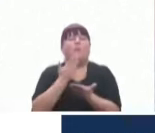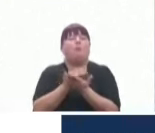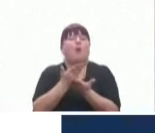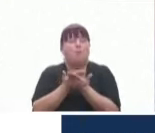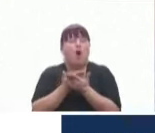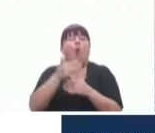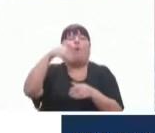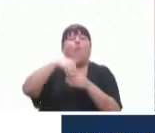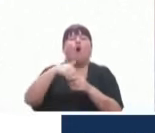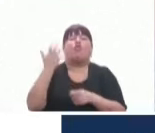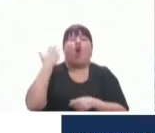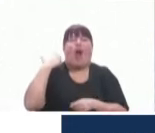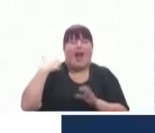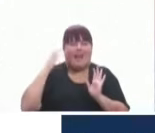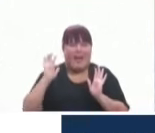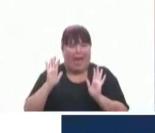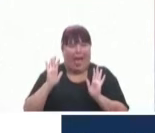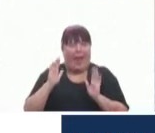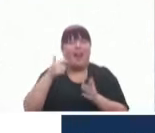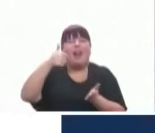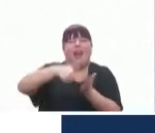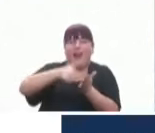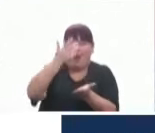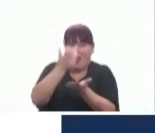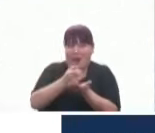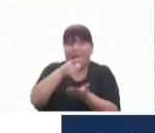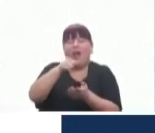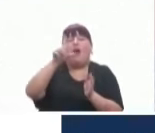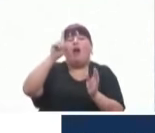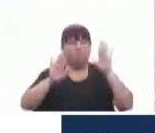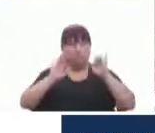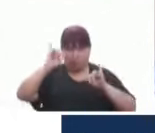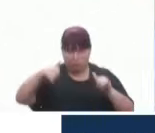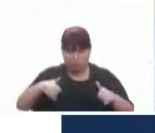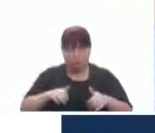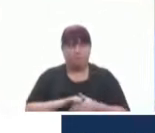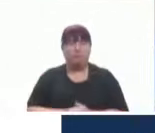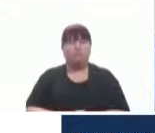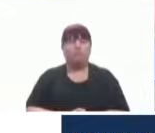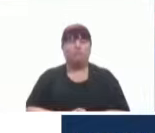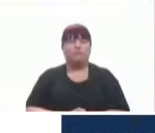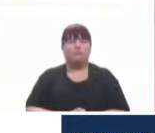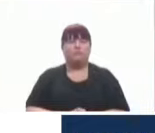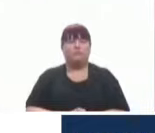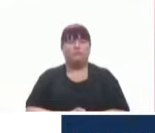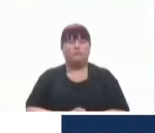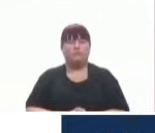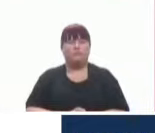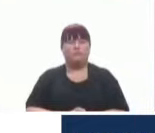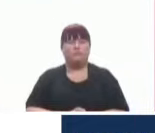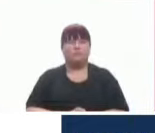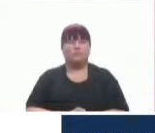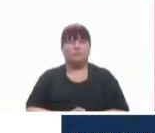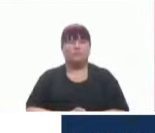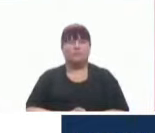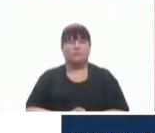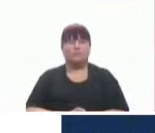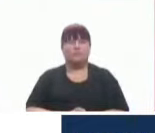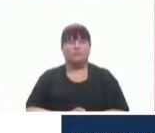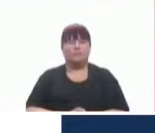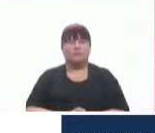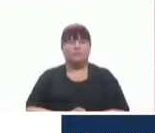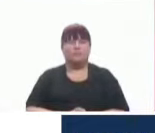villarruel la controvertida ley que fue debatida durante 17 horas establece un marco legal para promover la prosperidad y el